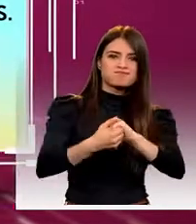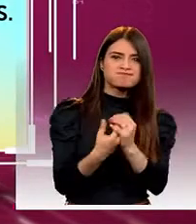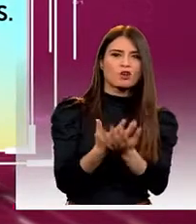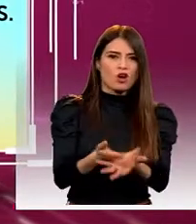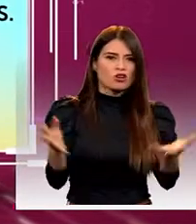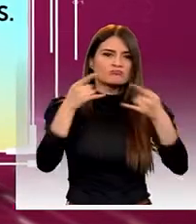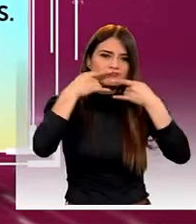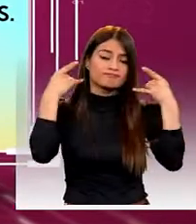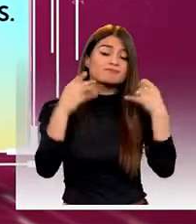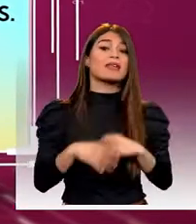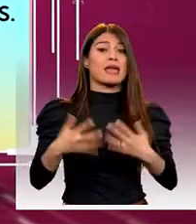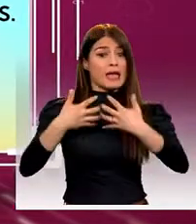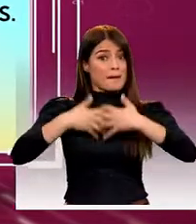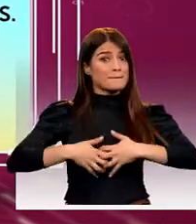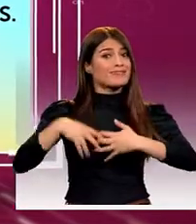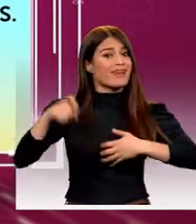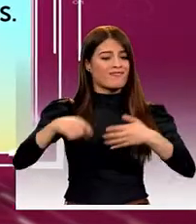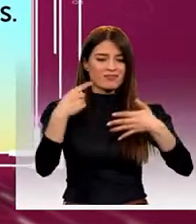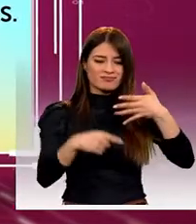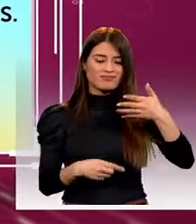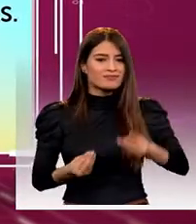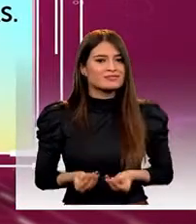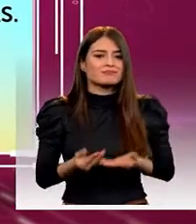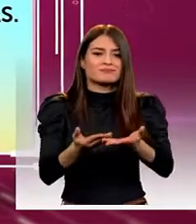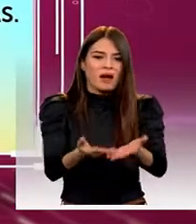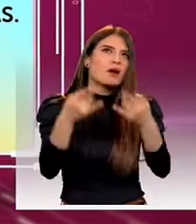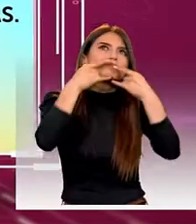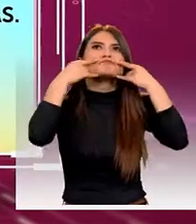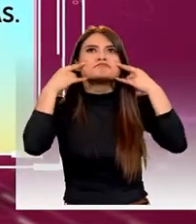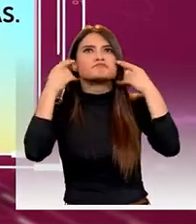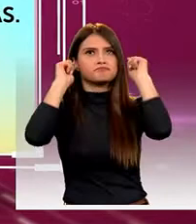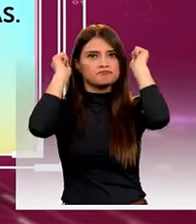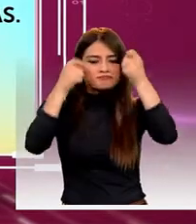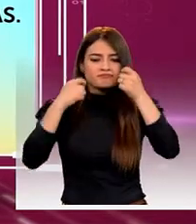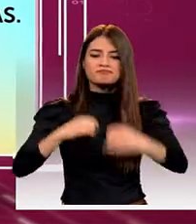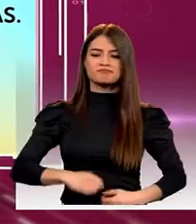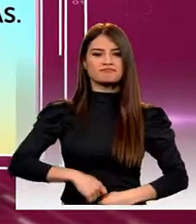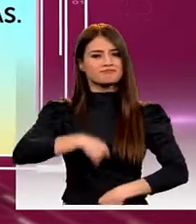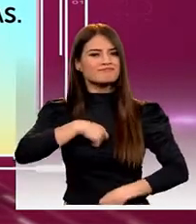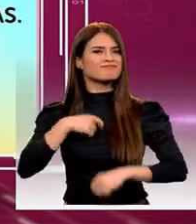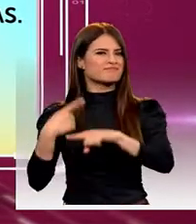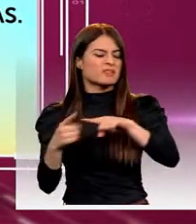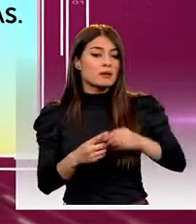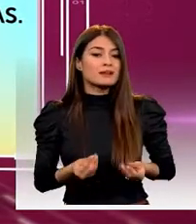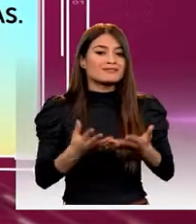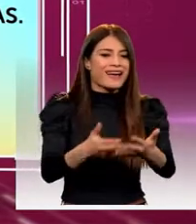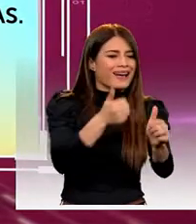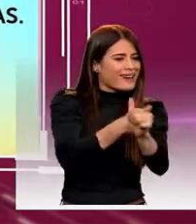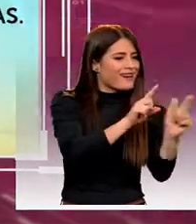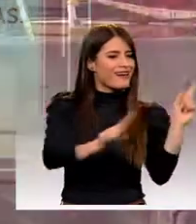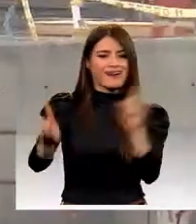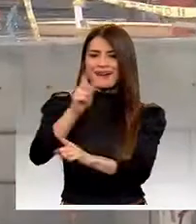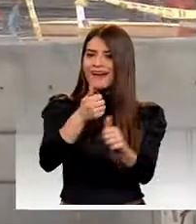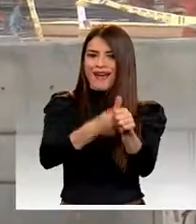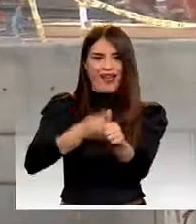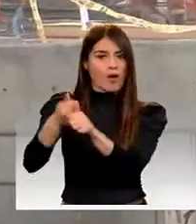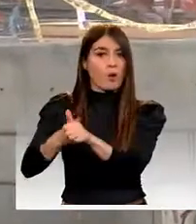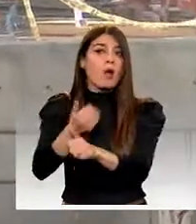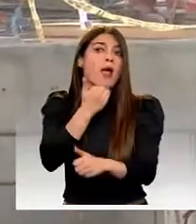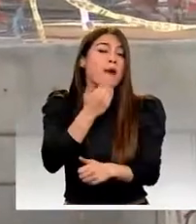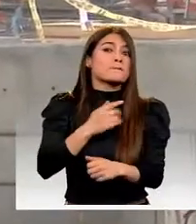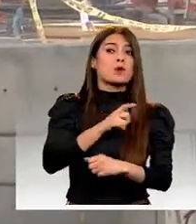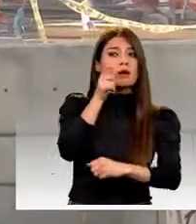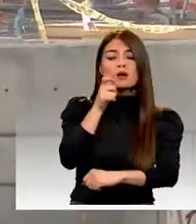de protección y certificarán un manual de seguridad que es obligatorio, porque incumplir significará el cierre. En el sector